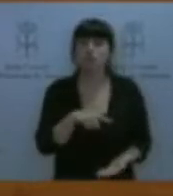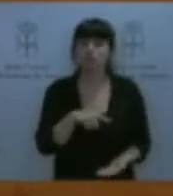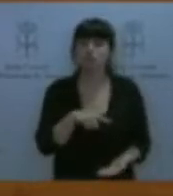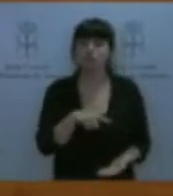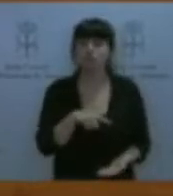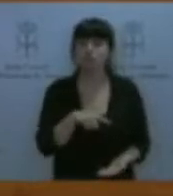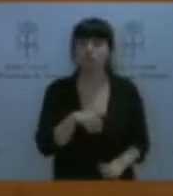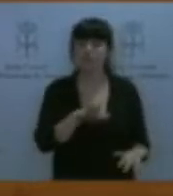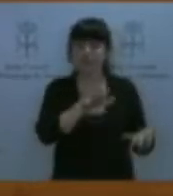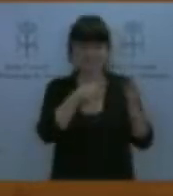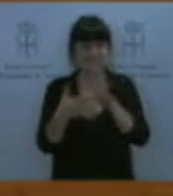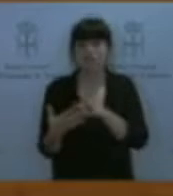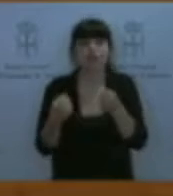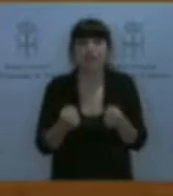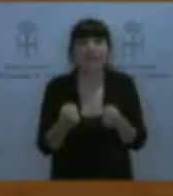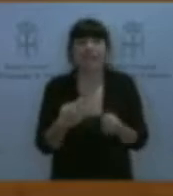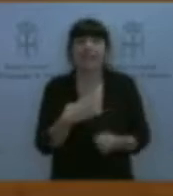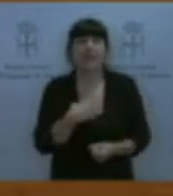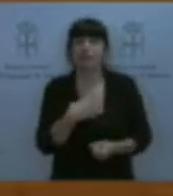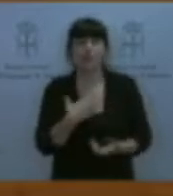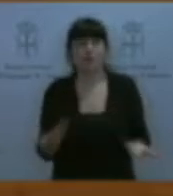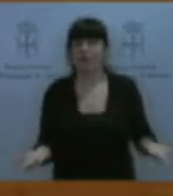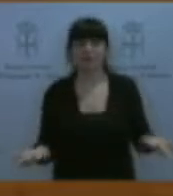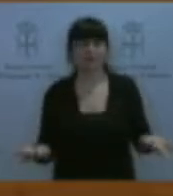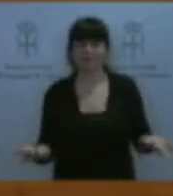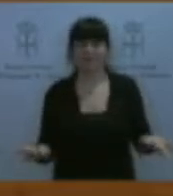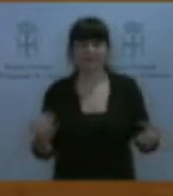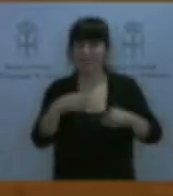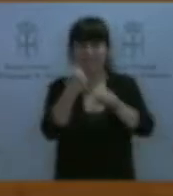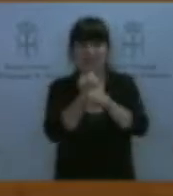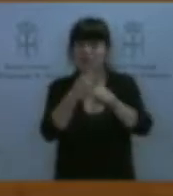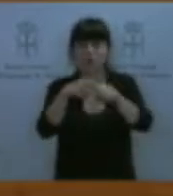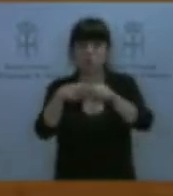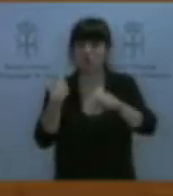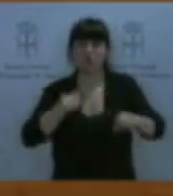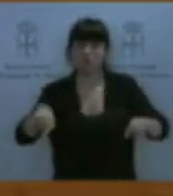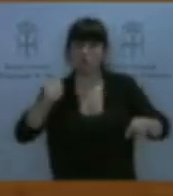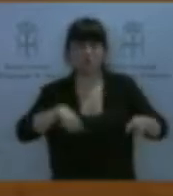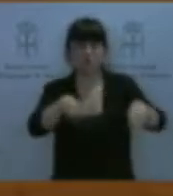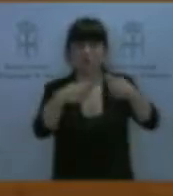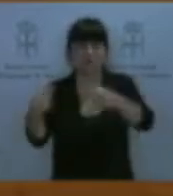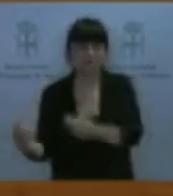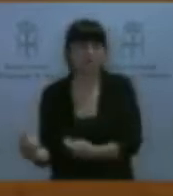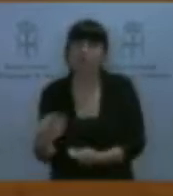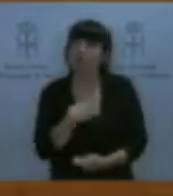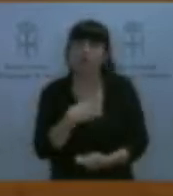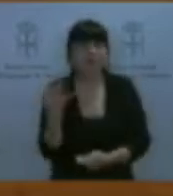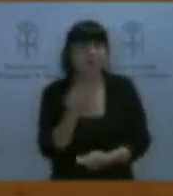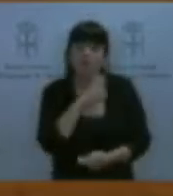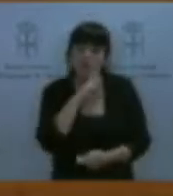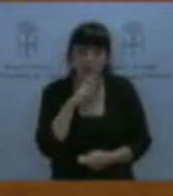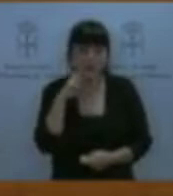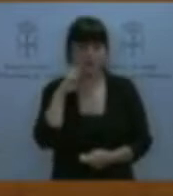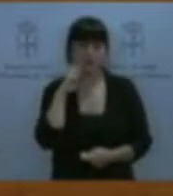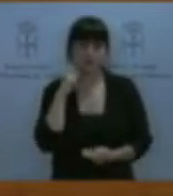la destrucción de empleo y debe mantenerlo en las comarcas afectadas. Nos preocupa que la ministra asegure que se